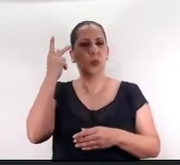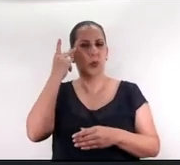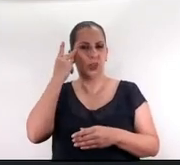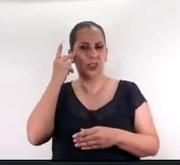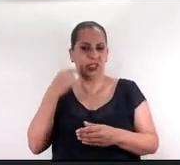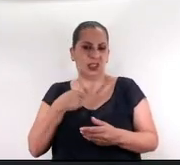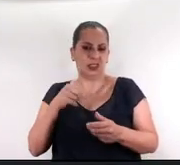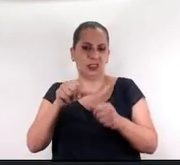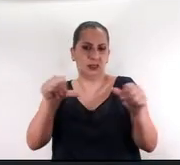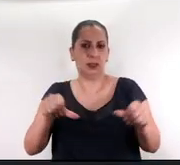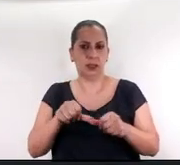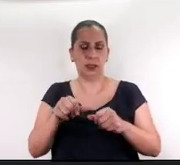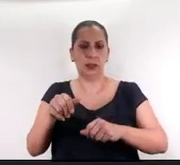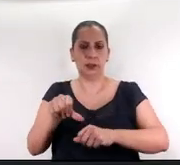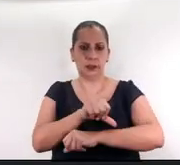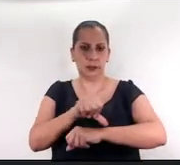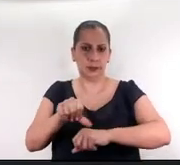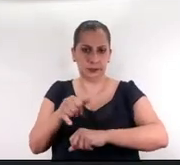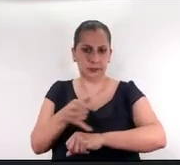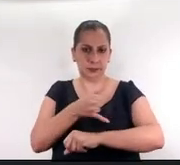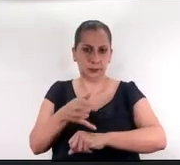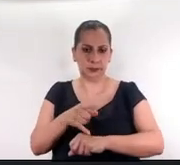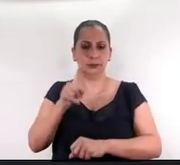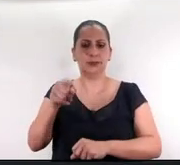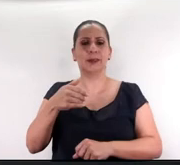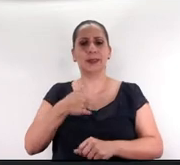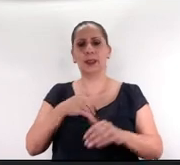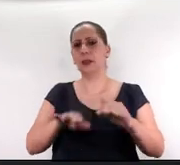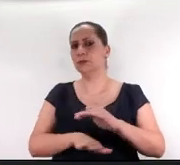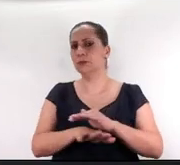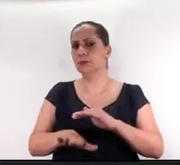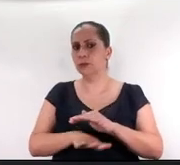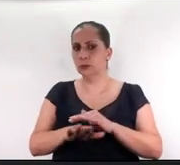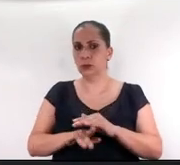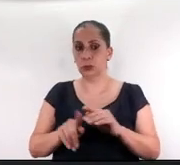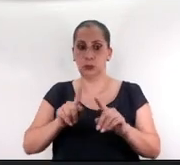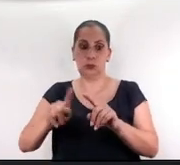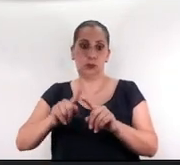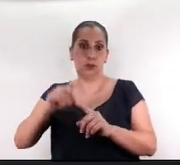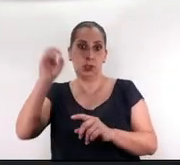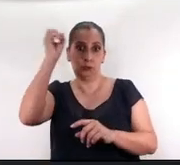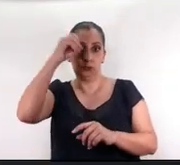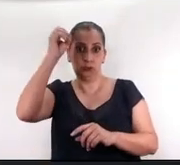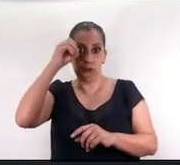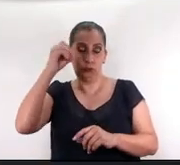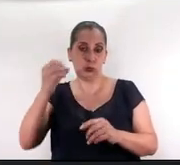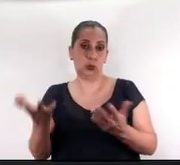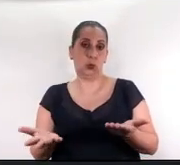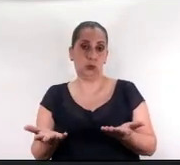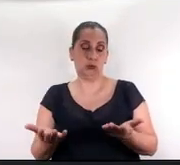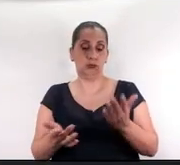las ingenierías y de la arquitectura deban estar fundamentadas en criterios técnicos.